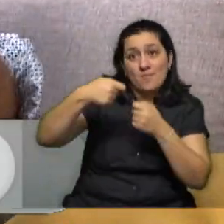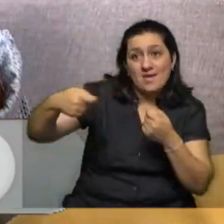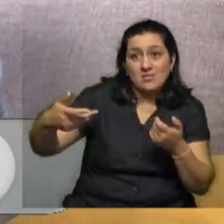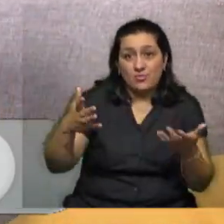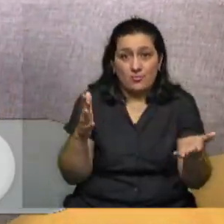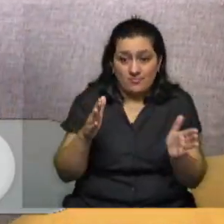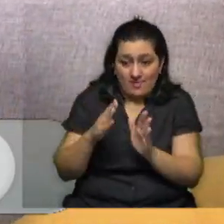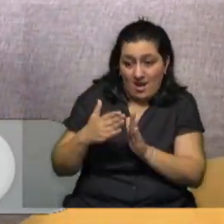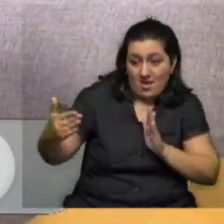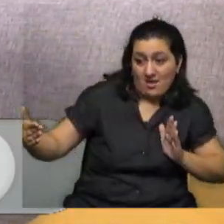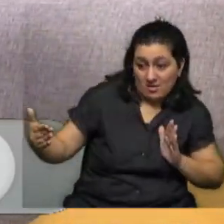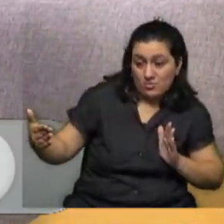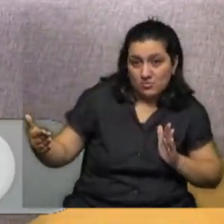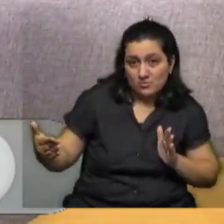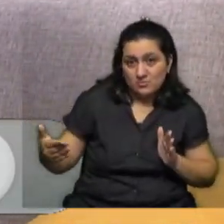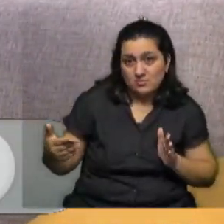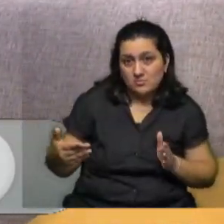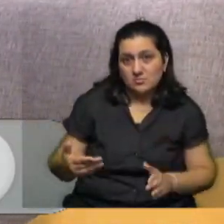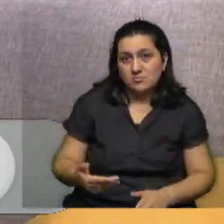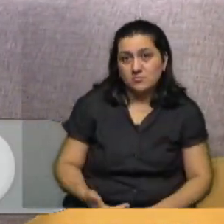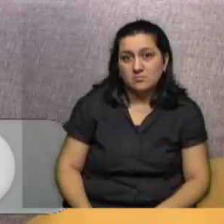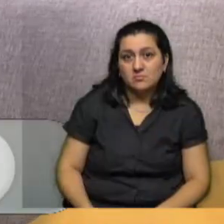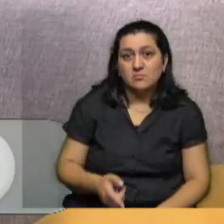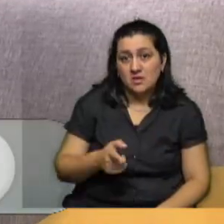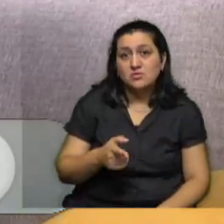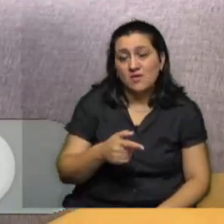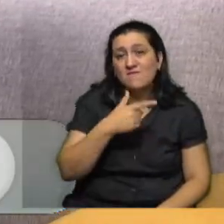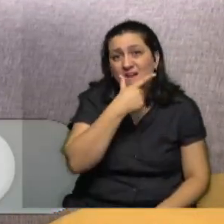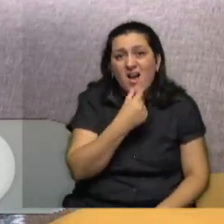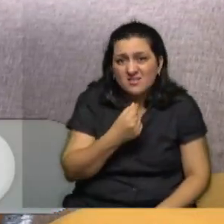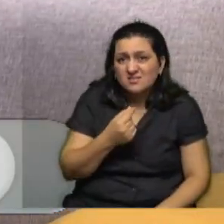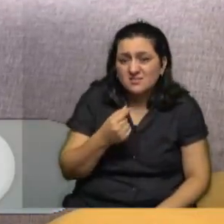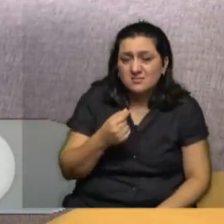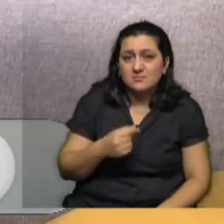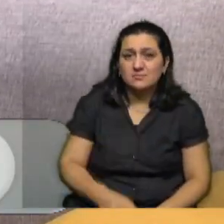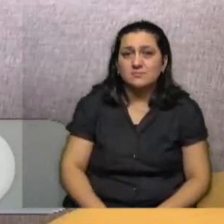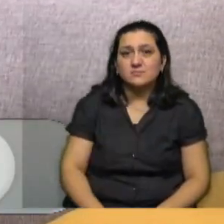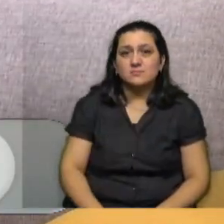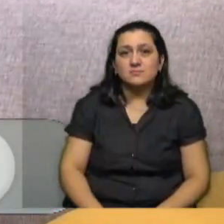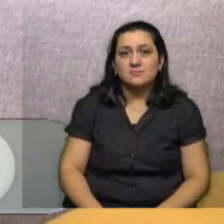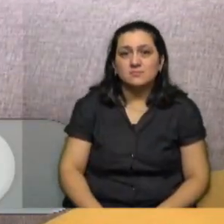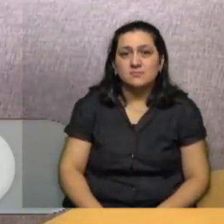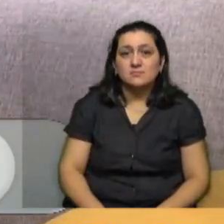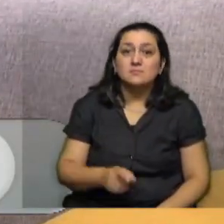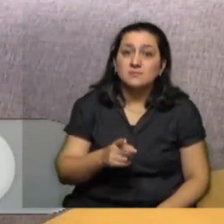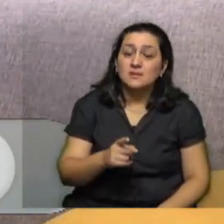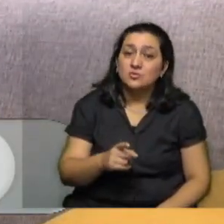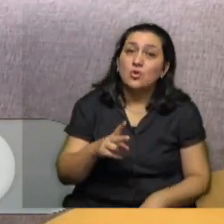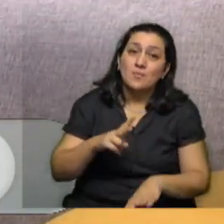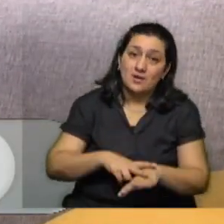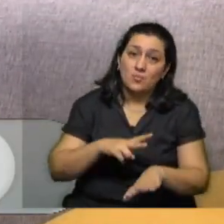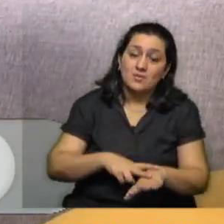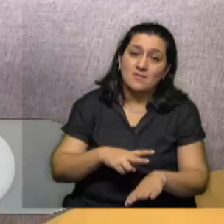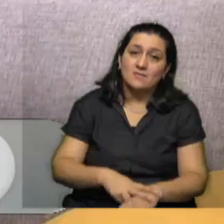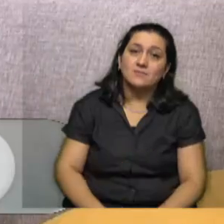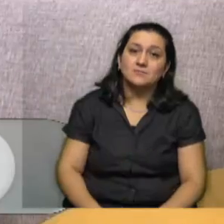80 centímetros por lo menos, que son distancias medidas, calculadas para que genere un cero, digamos así. Eso es aconsejable